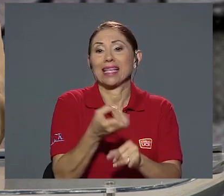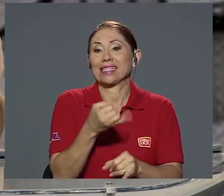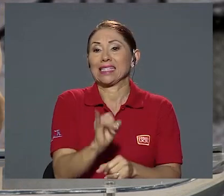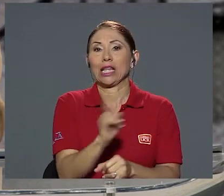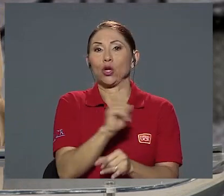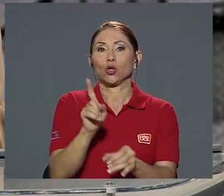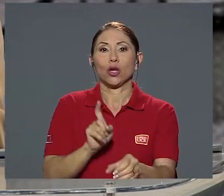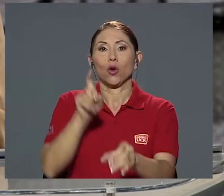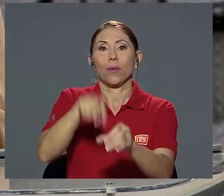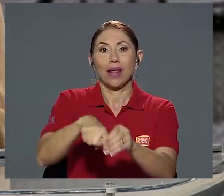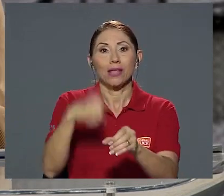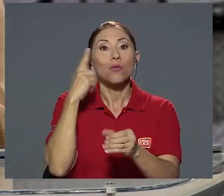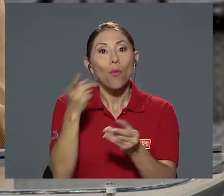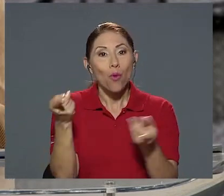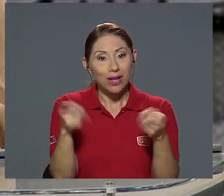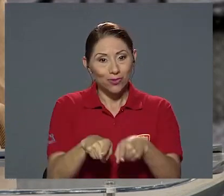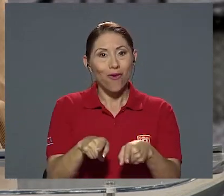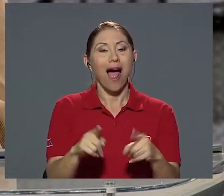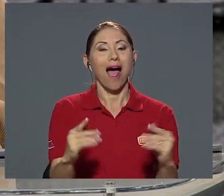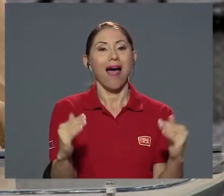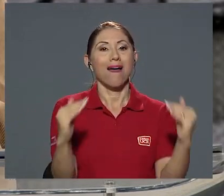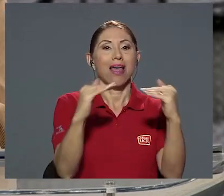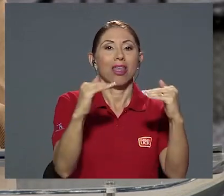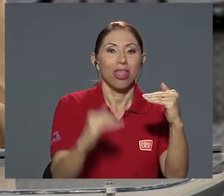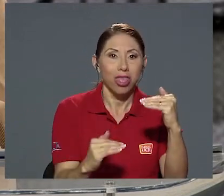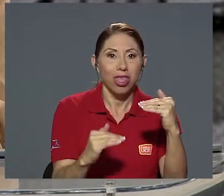de ahí las desigualdades y las exclusiones.